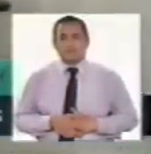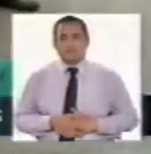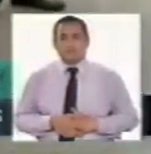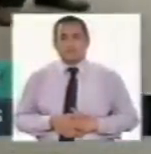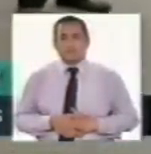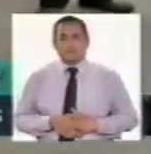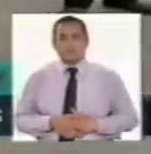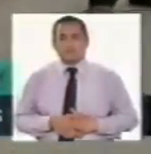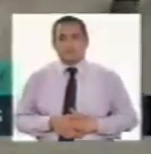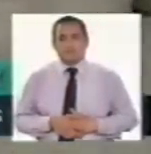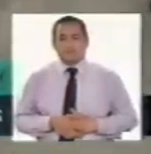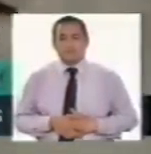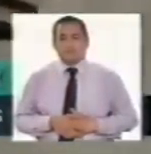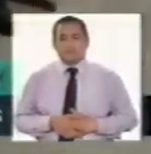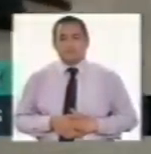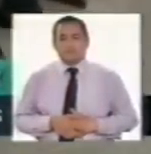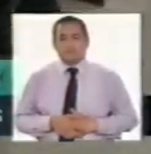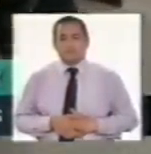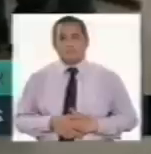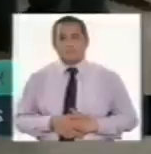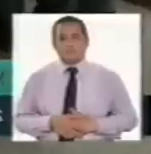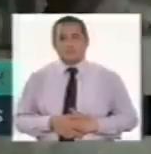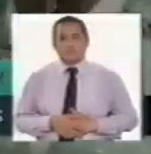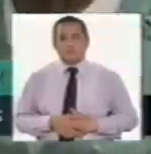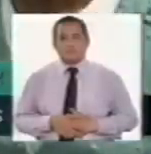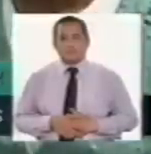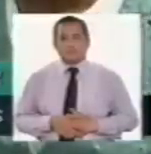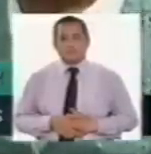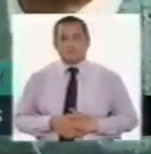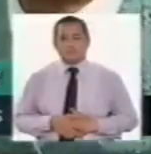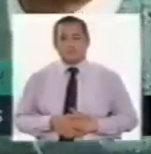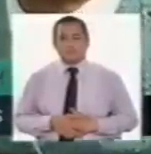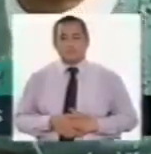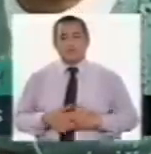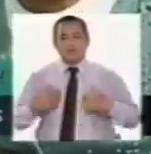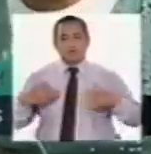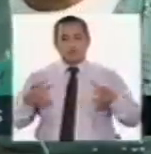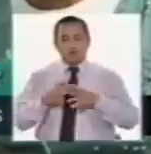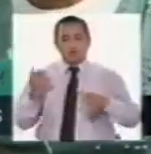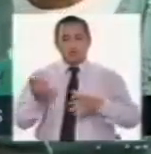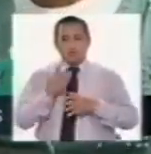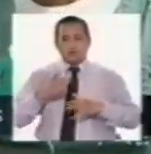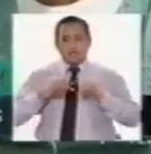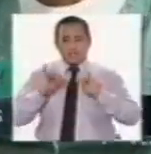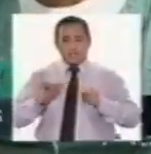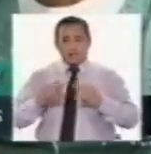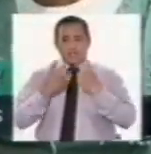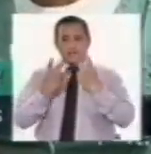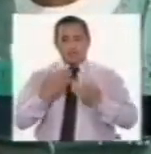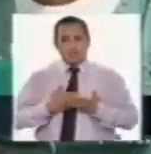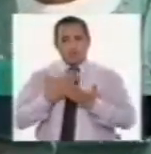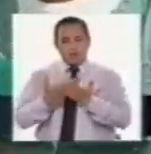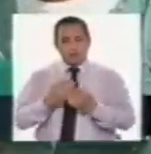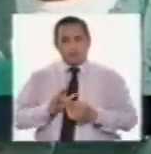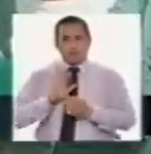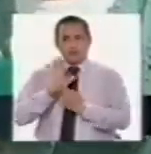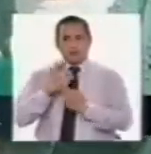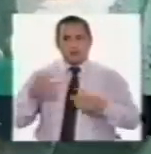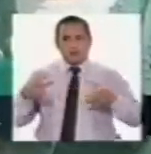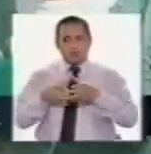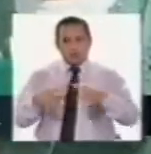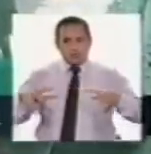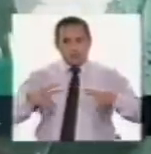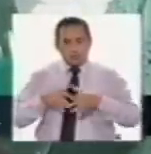financiera c no primero no solo nos vamos a quedar eh planteando con Haku